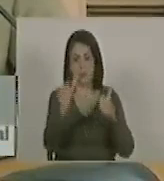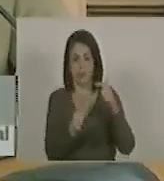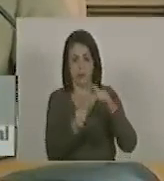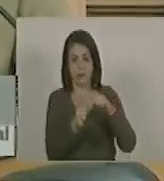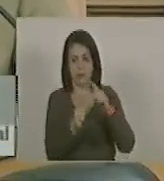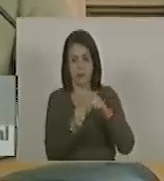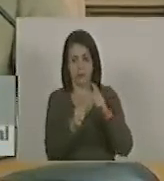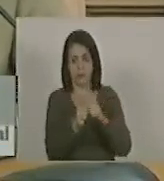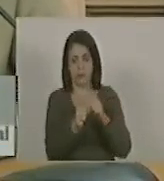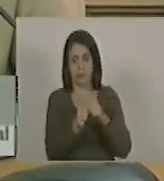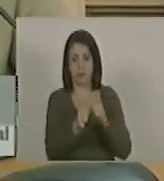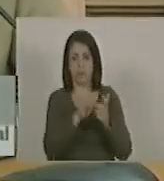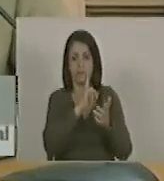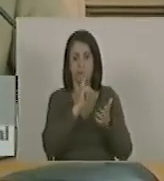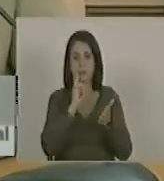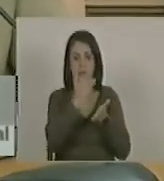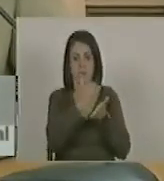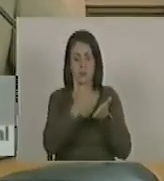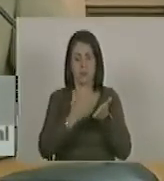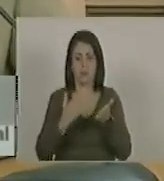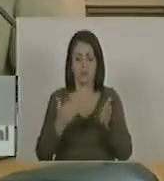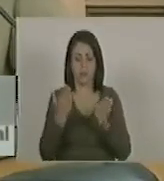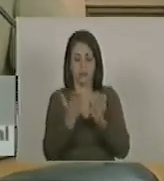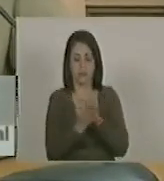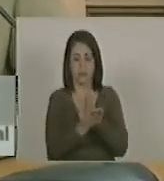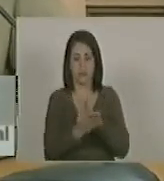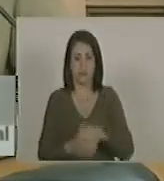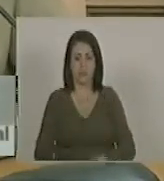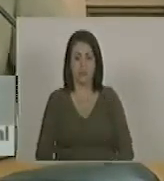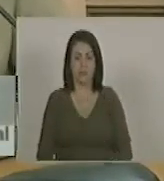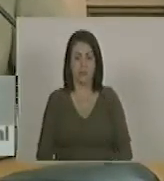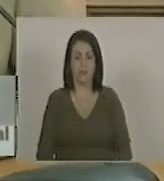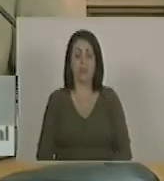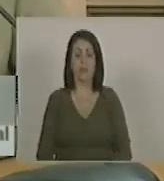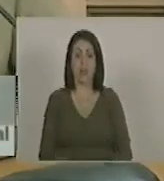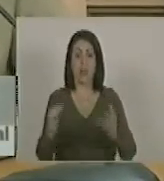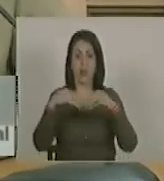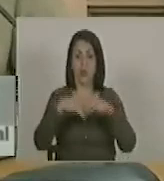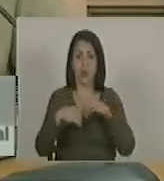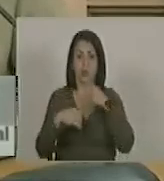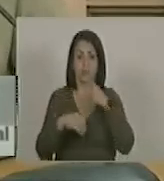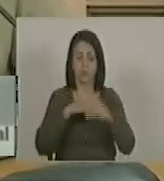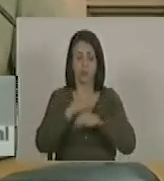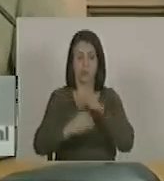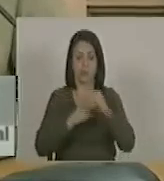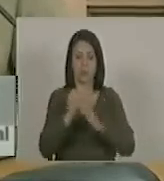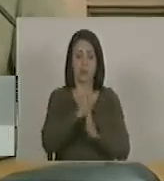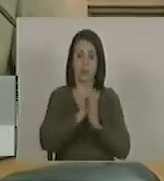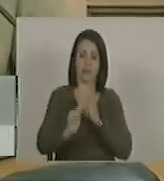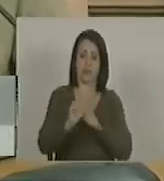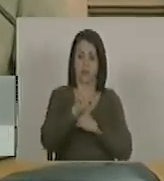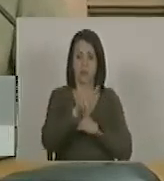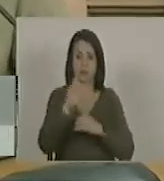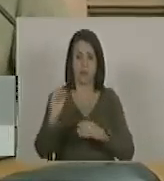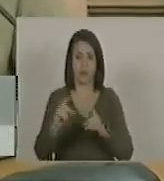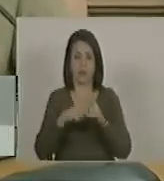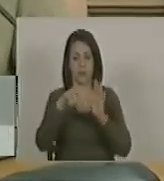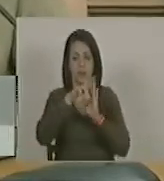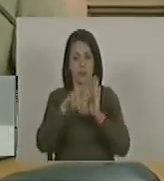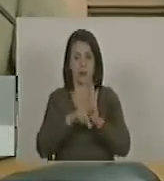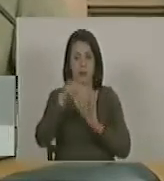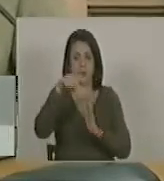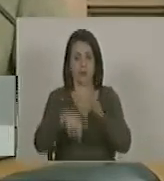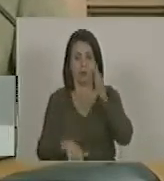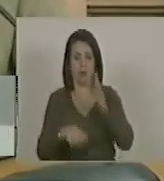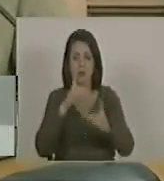e incorporar a sus suplentes indicados en lista anexa. De conformidad con lo establecido en el artículo 20 del Reglamento